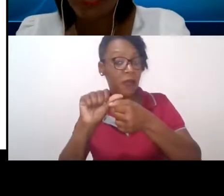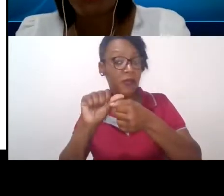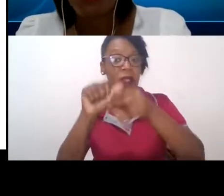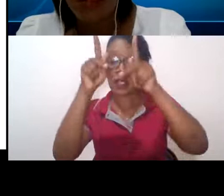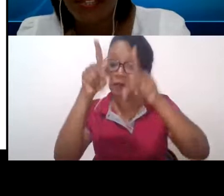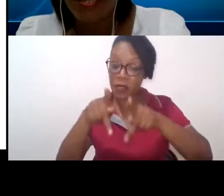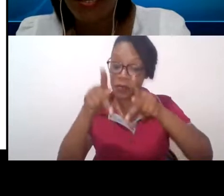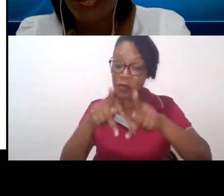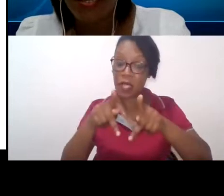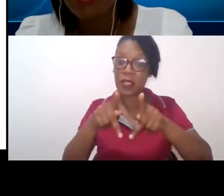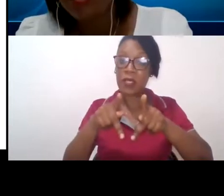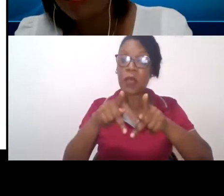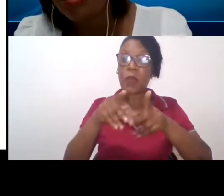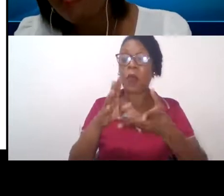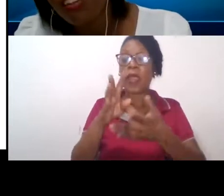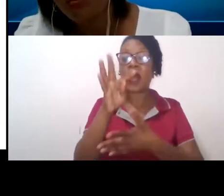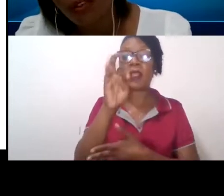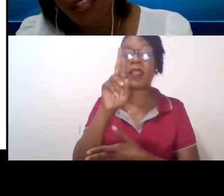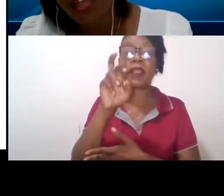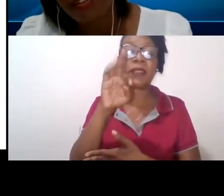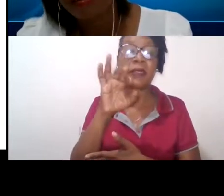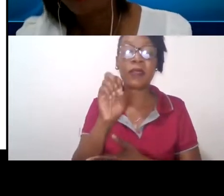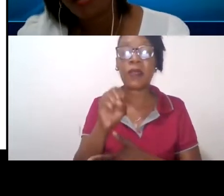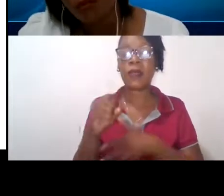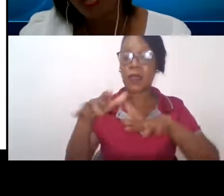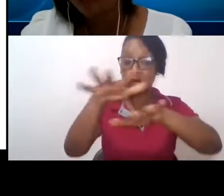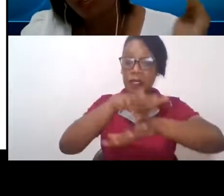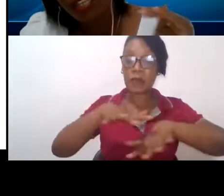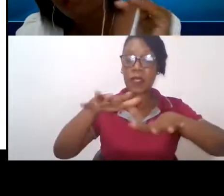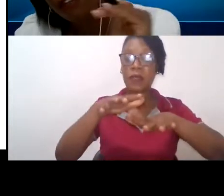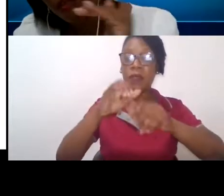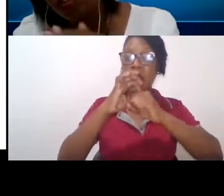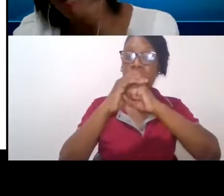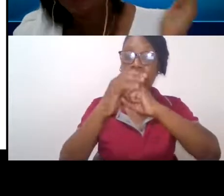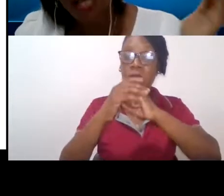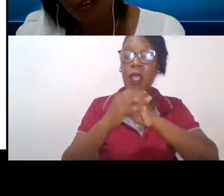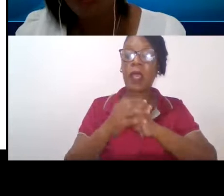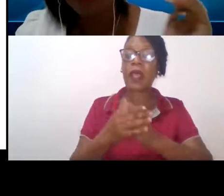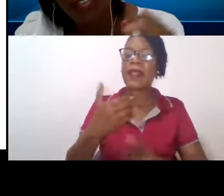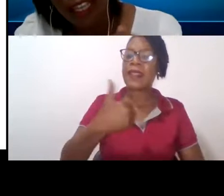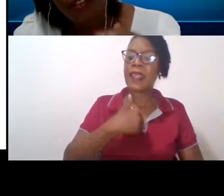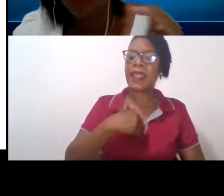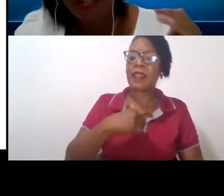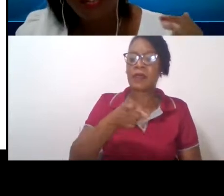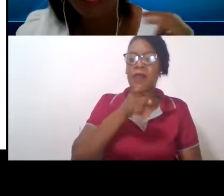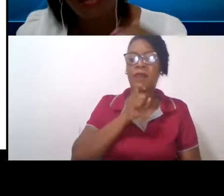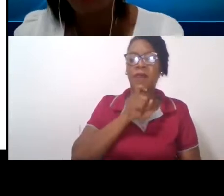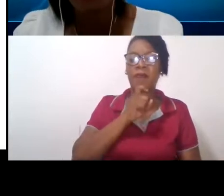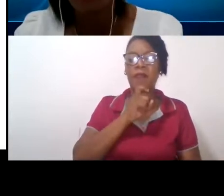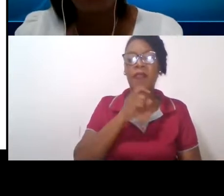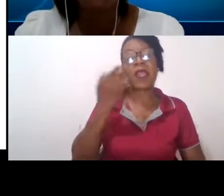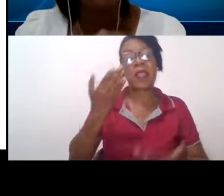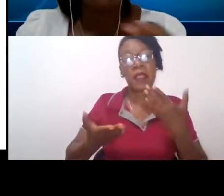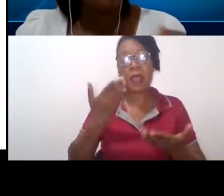del espectro autista presentan dificultades. Escuchemos, dificultades. Algunos de ellos pueden ser